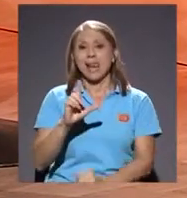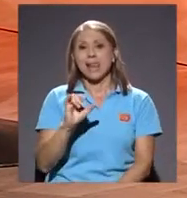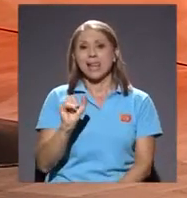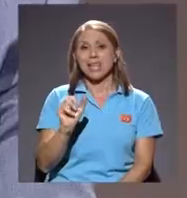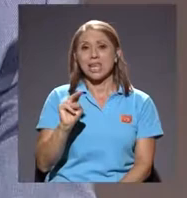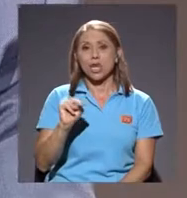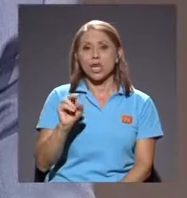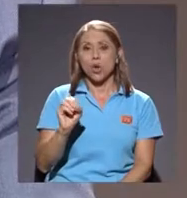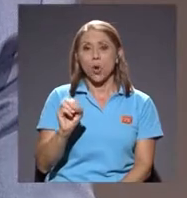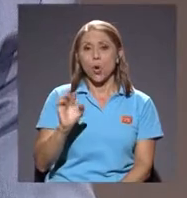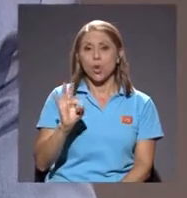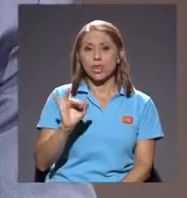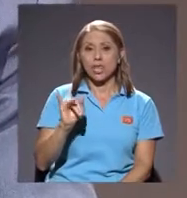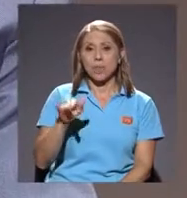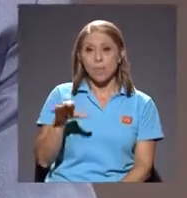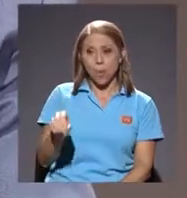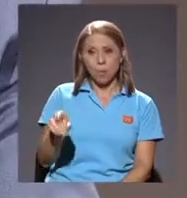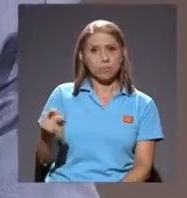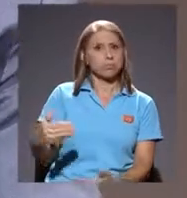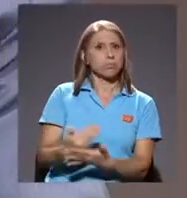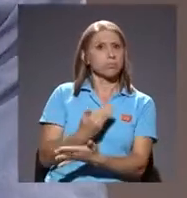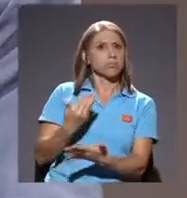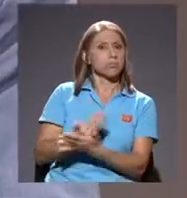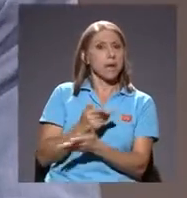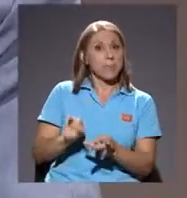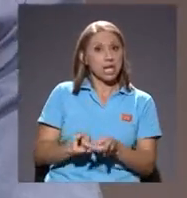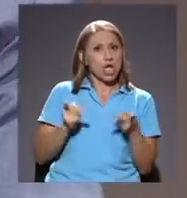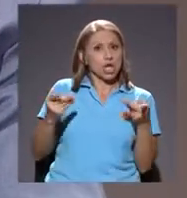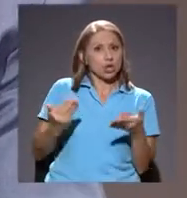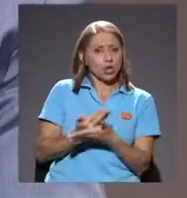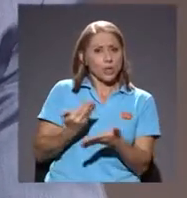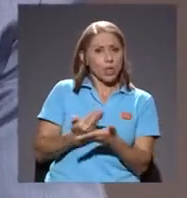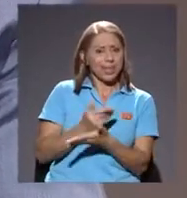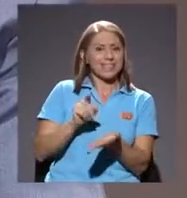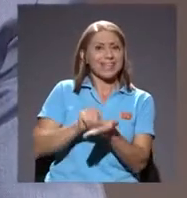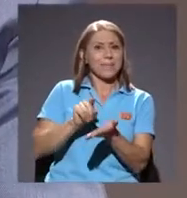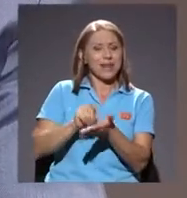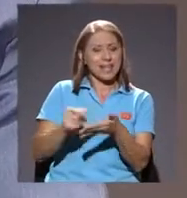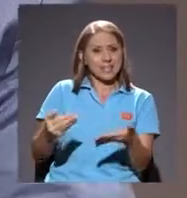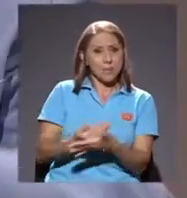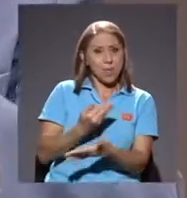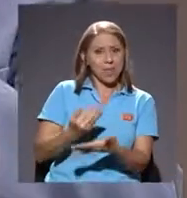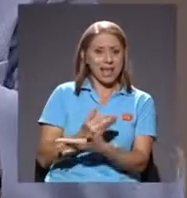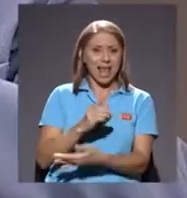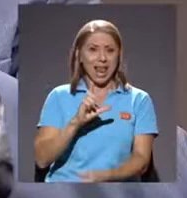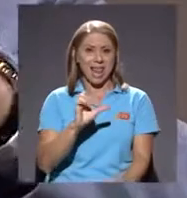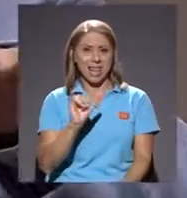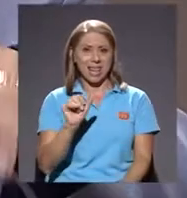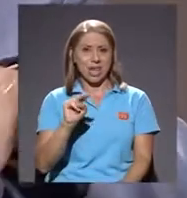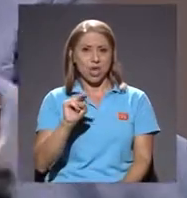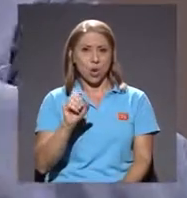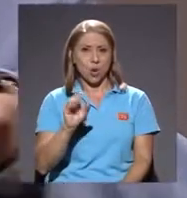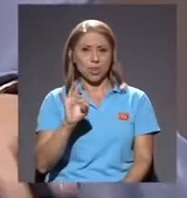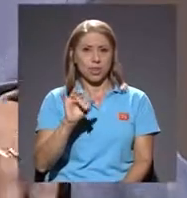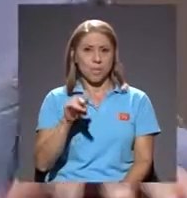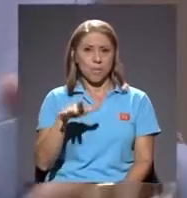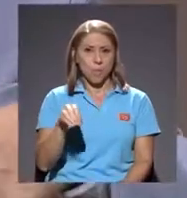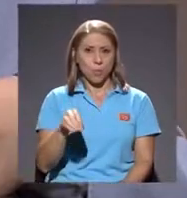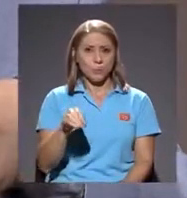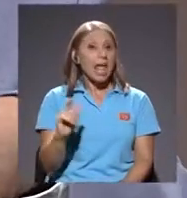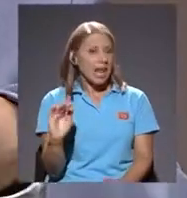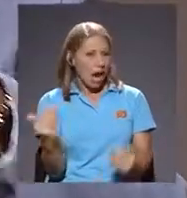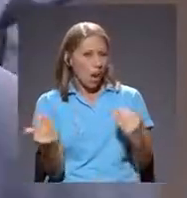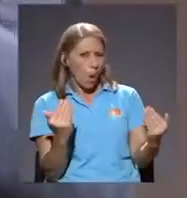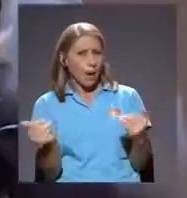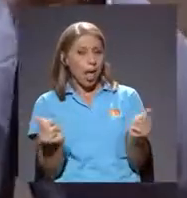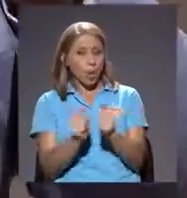los periódicos se modernizaron y las imprentas también que era una máquina que se tecleaba como una máquina de